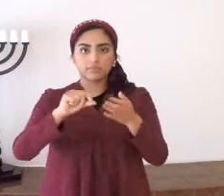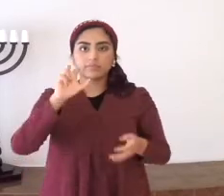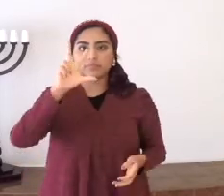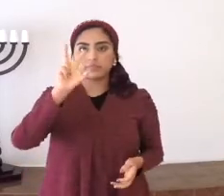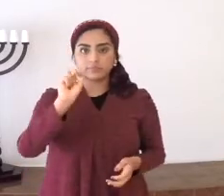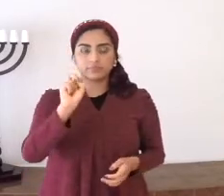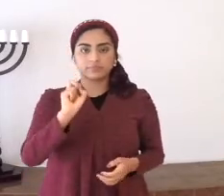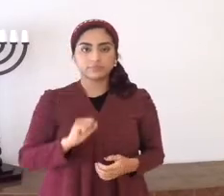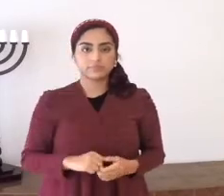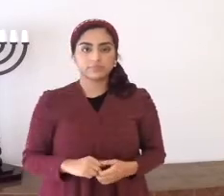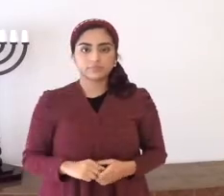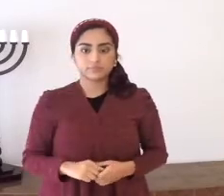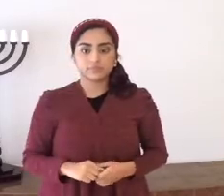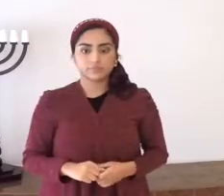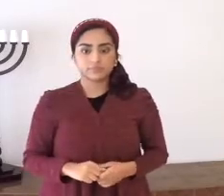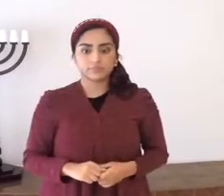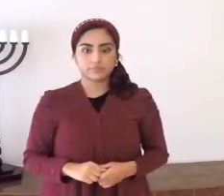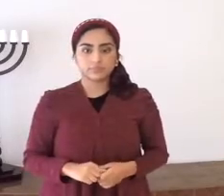verso 30.